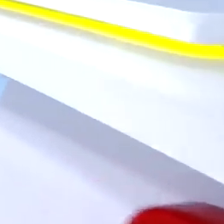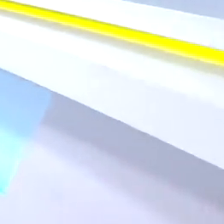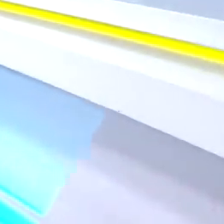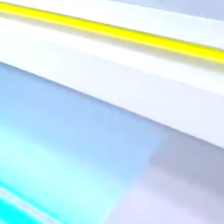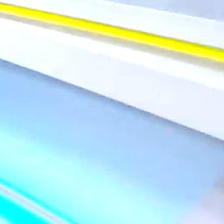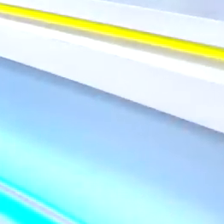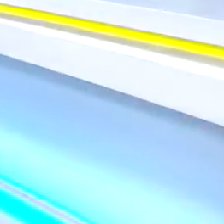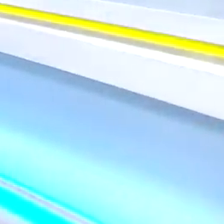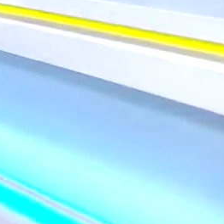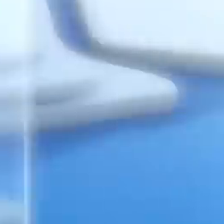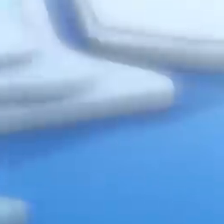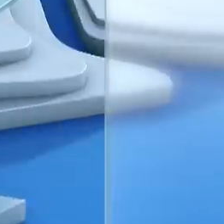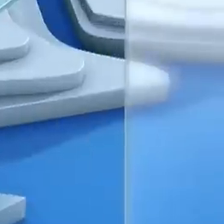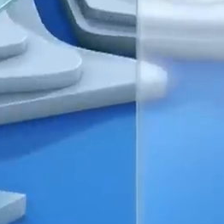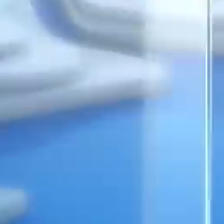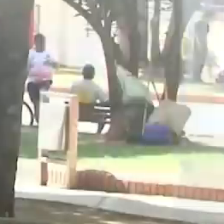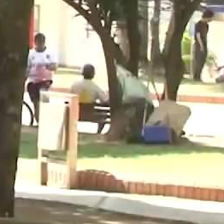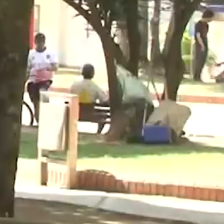historia. Ana, buenas tardes.